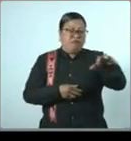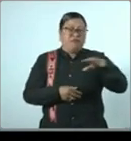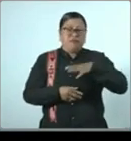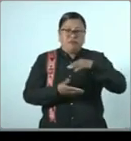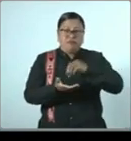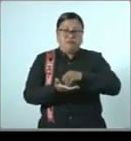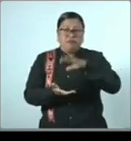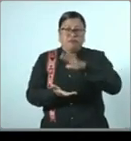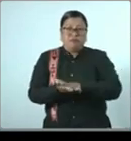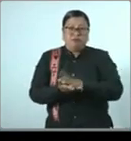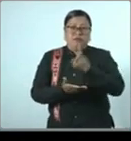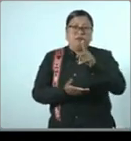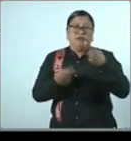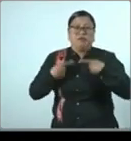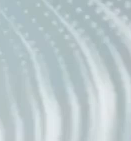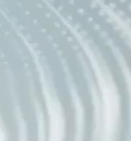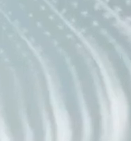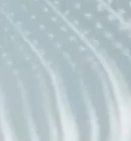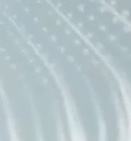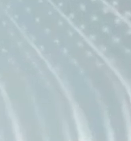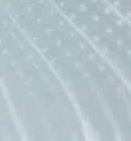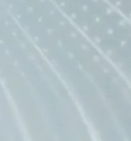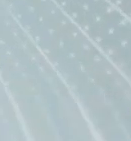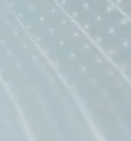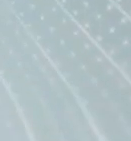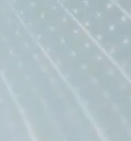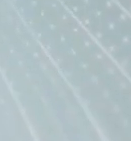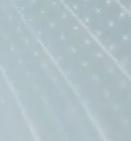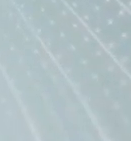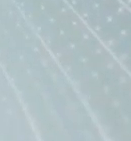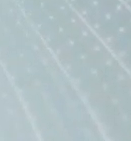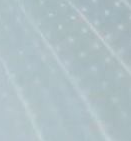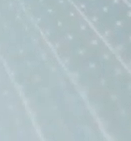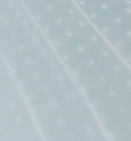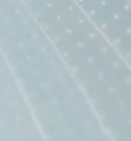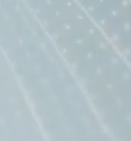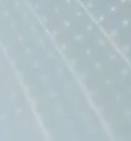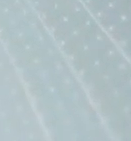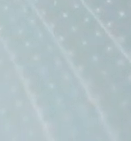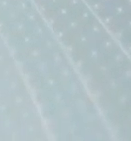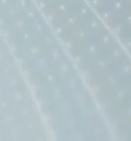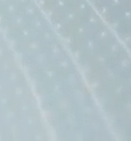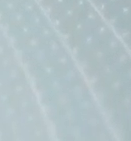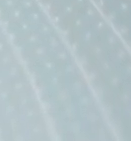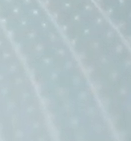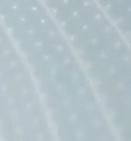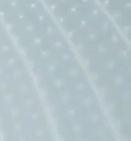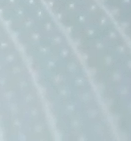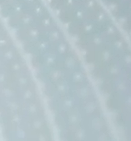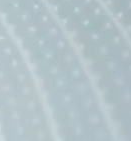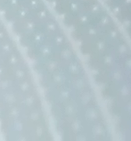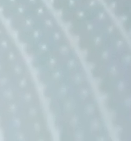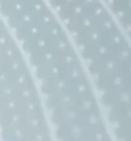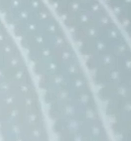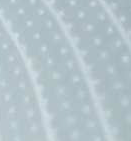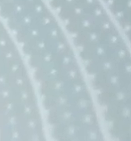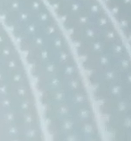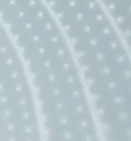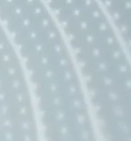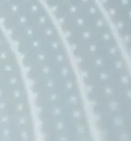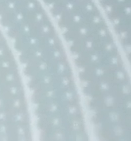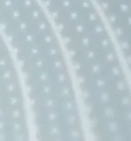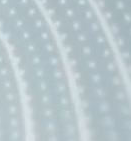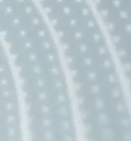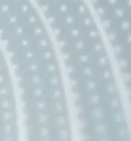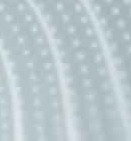confirmamos una víctima hasta el día de hoy. Editorial Corporativo de Medios de Comunicación. Somos lo que tú y